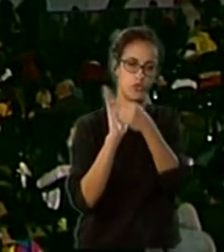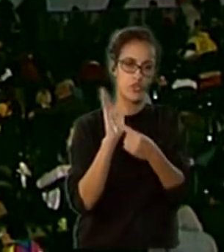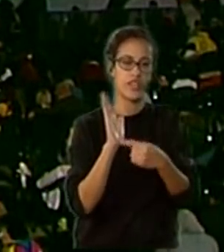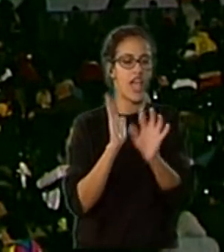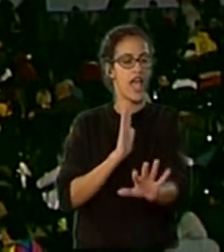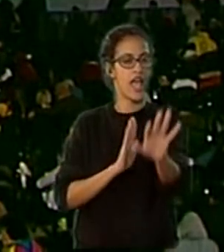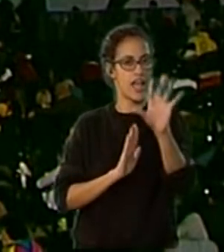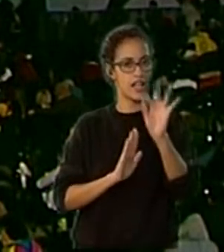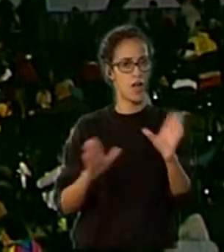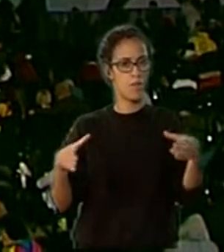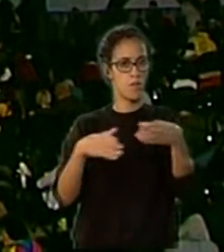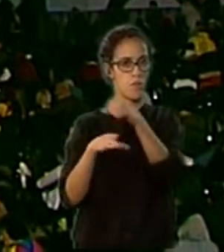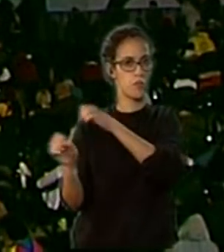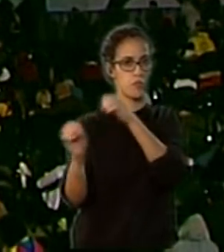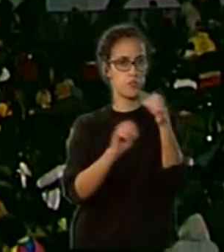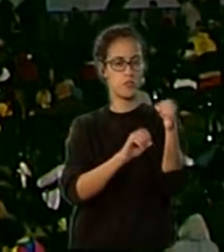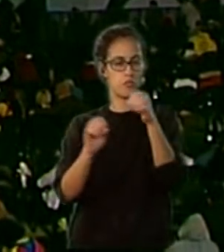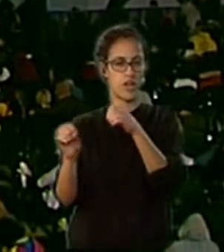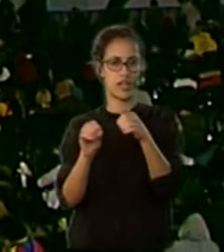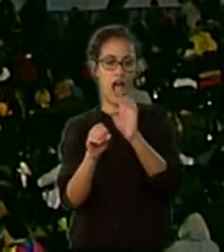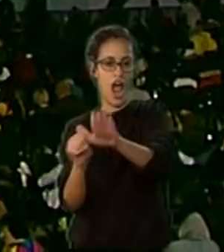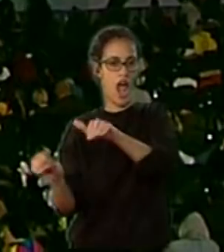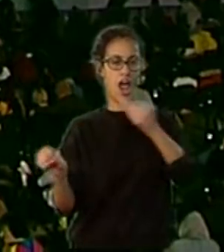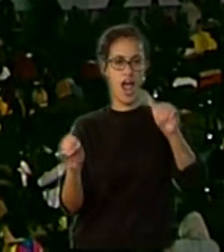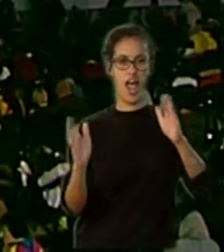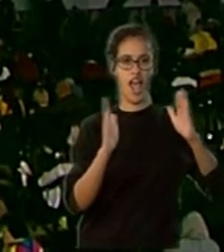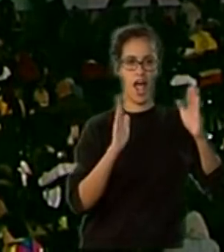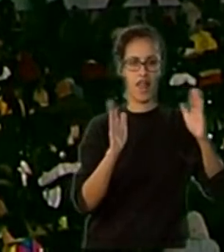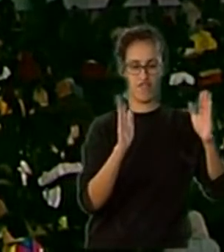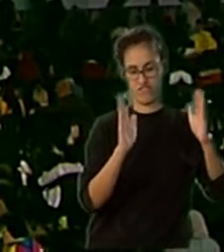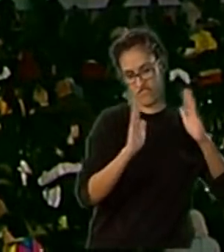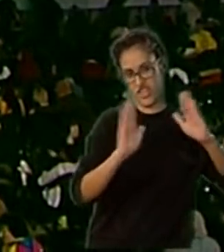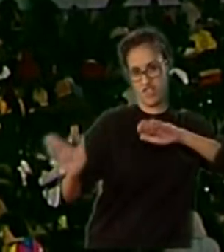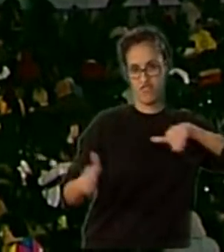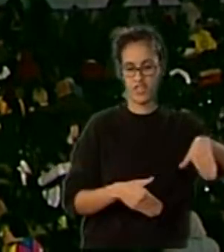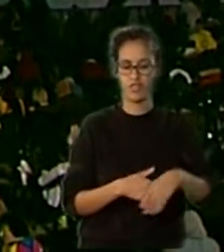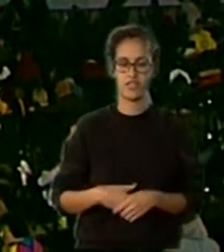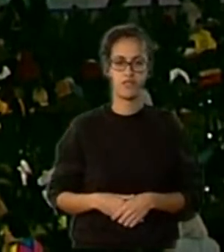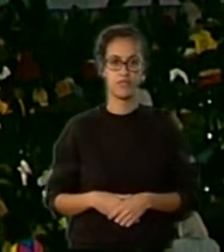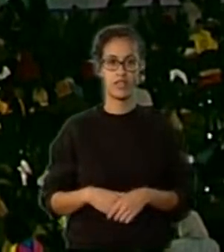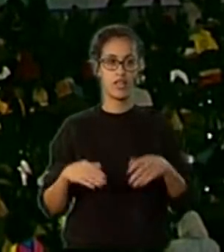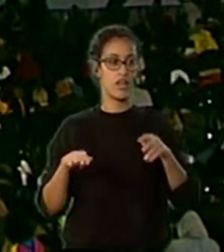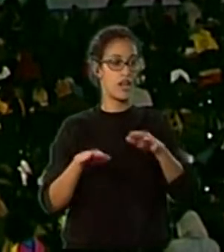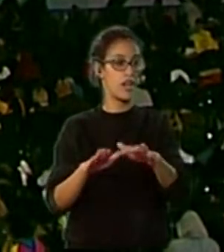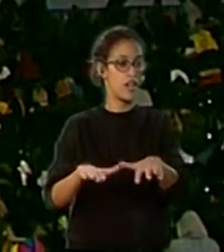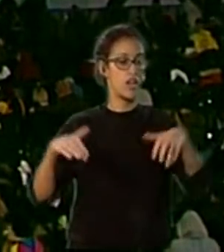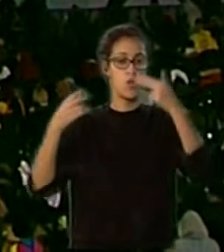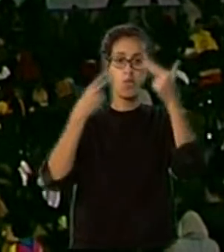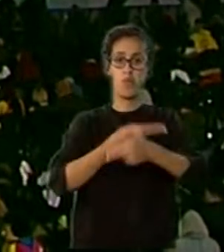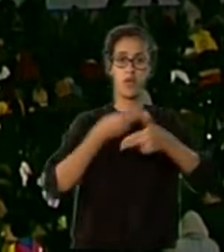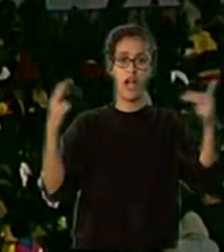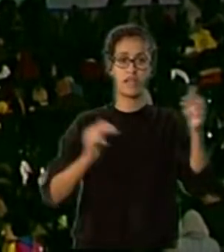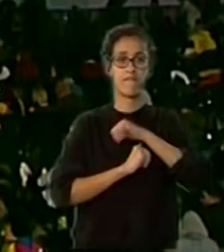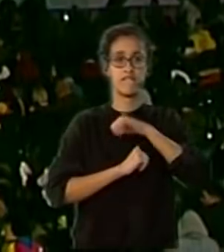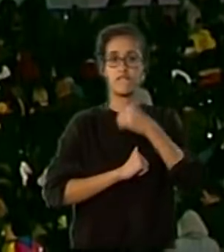elegir qué murgas son las que están en la gran final. Y el público que está expectante, que está esperando para conocer cuál es la